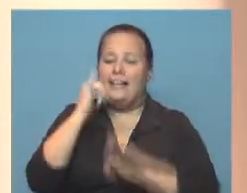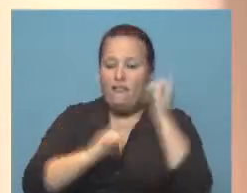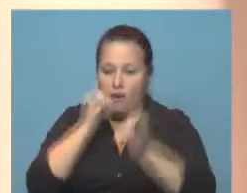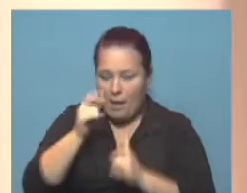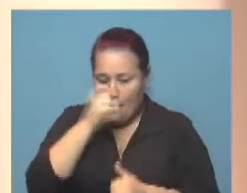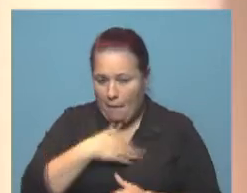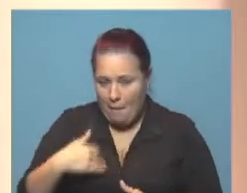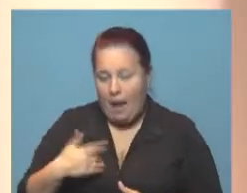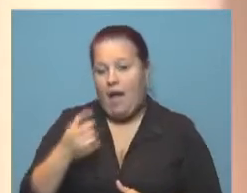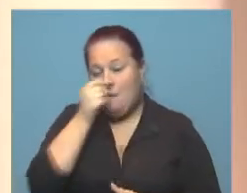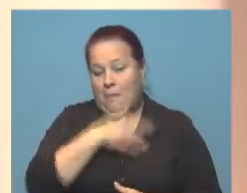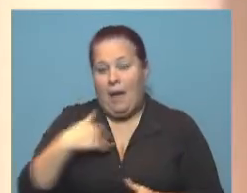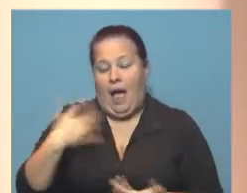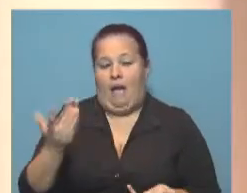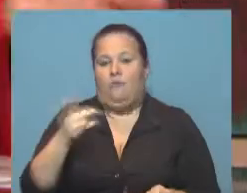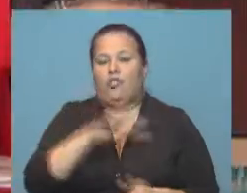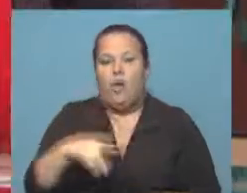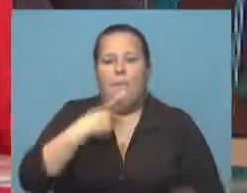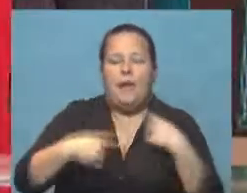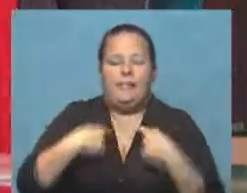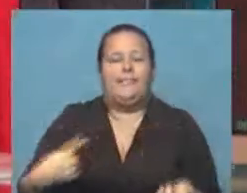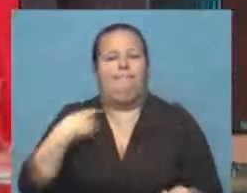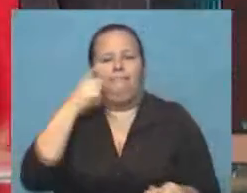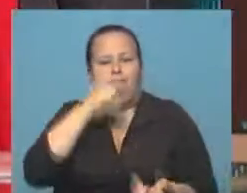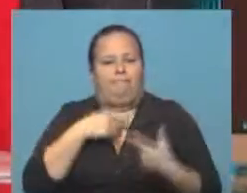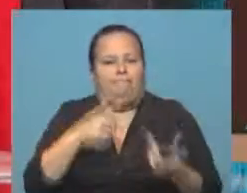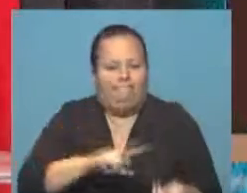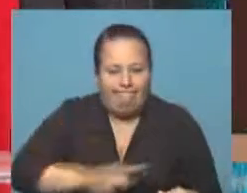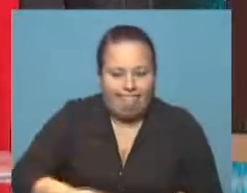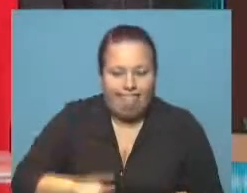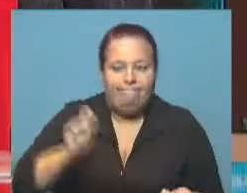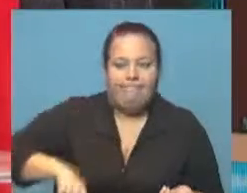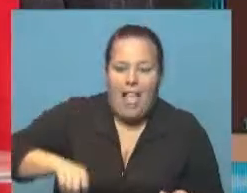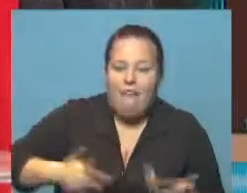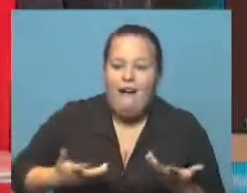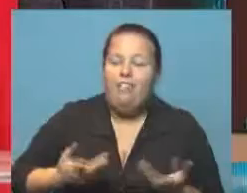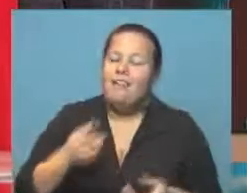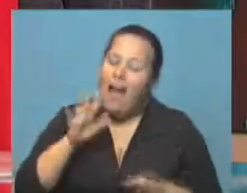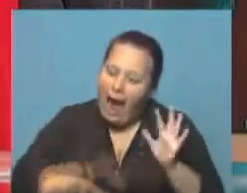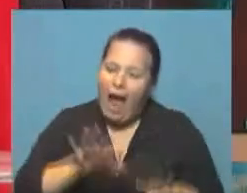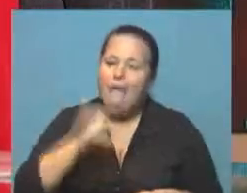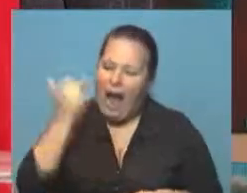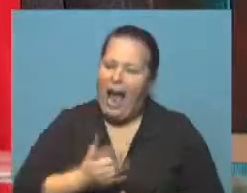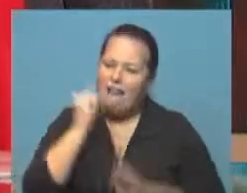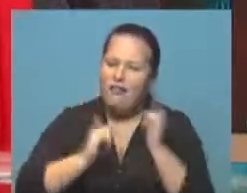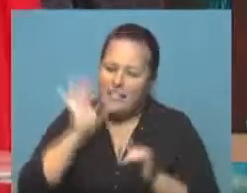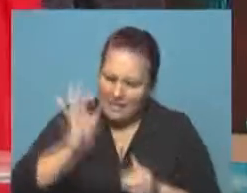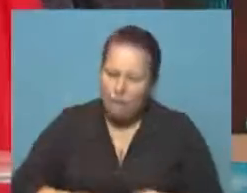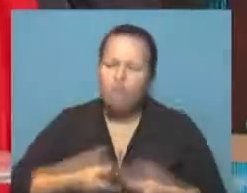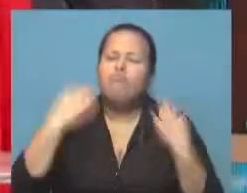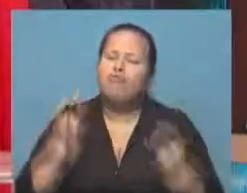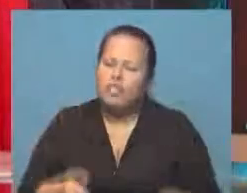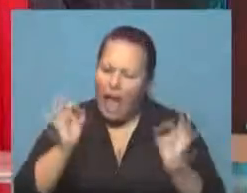información, muchas veces los padres que los chicos preguntan, no pueden contestar, a veces tienen la información, tienen